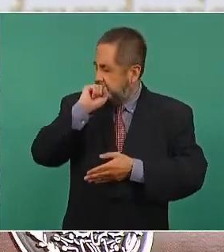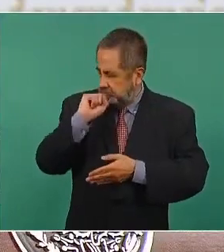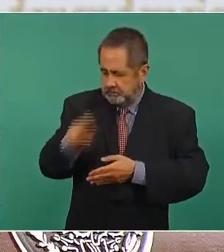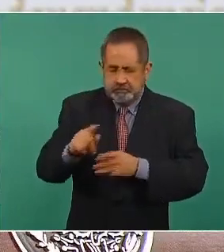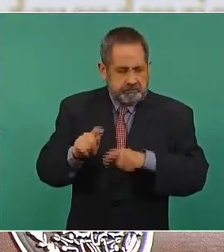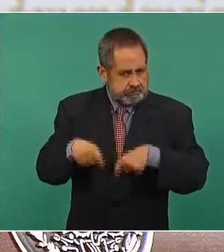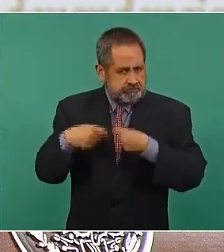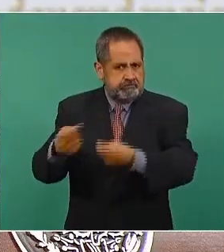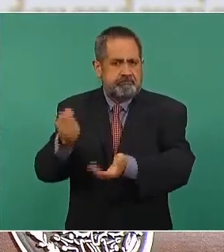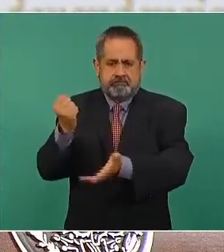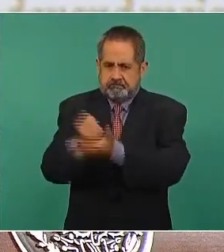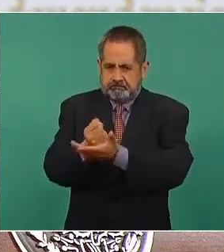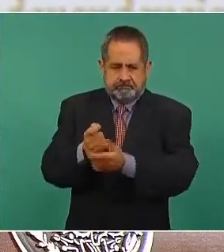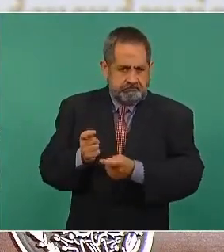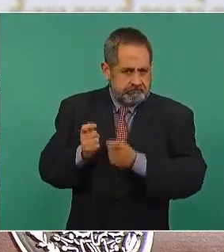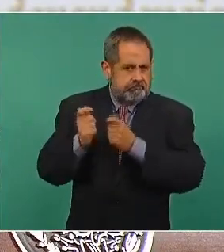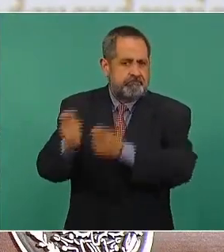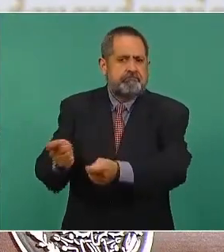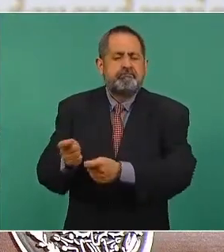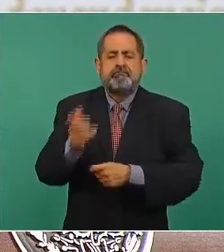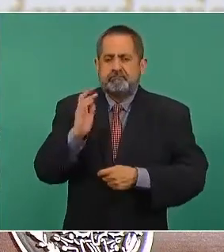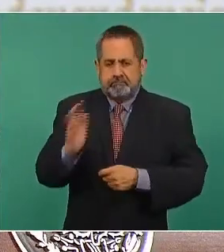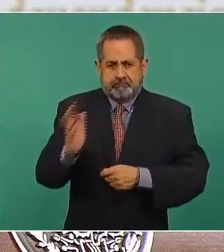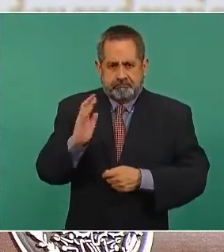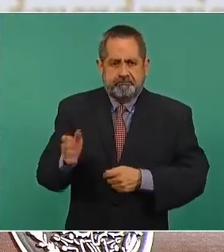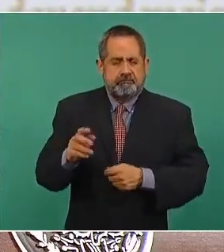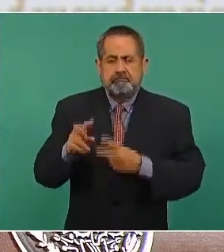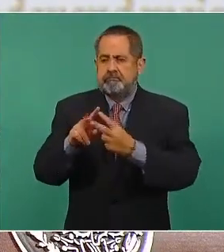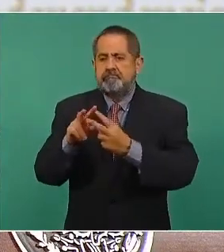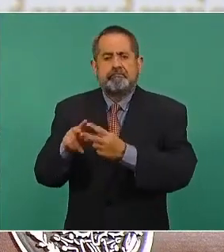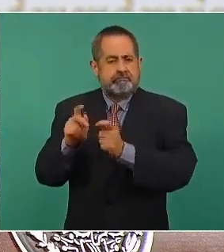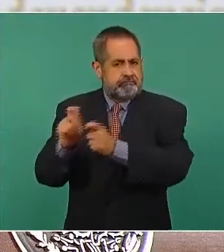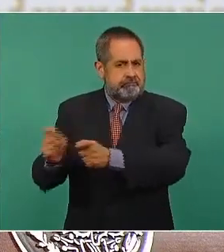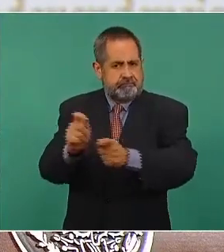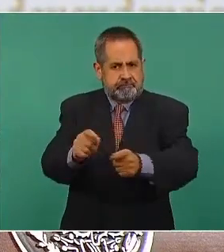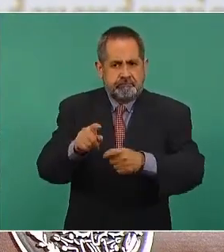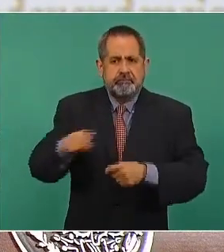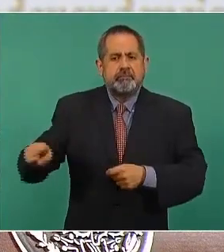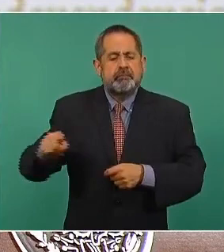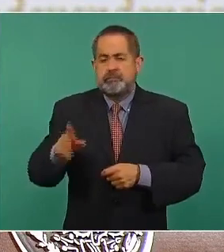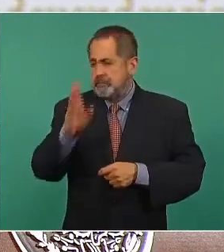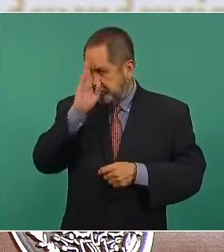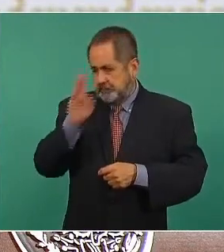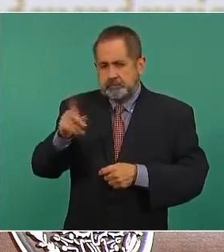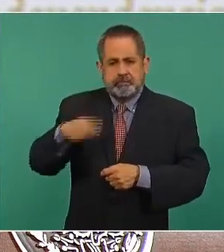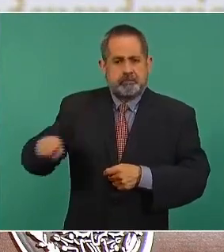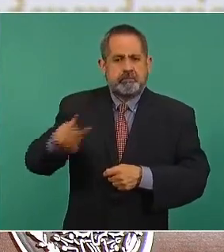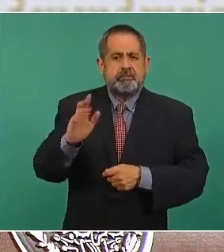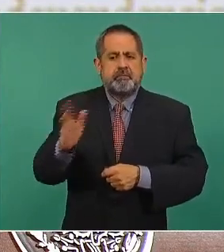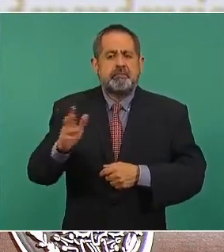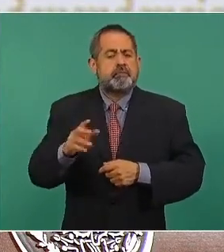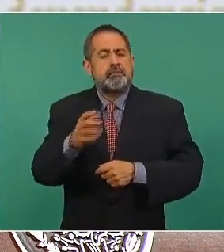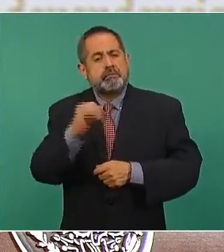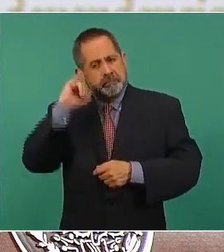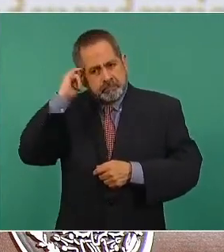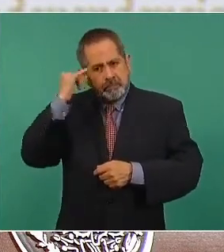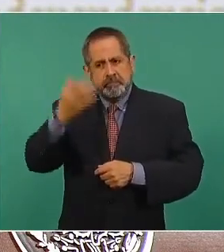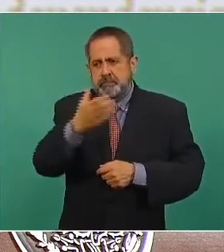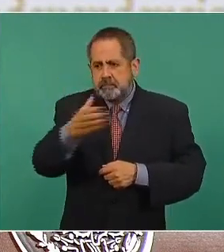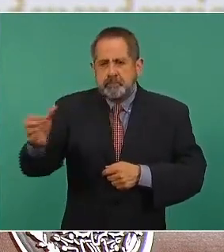cultivando sus parcelas, el Sembrando Vida. Ya están autorizados los apoyos directos a